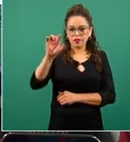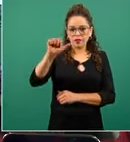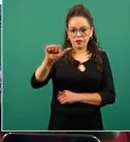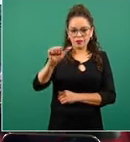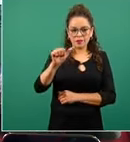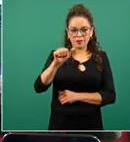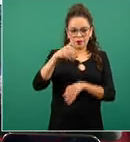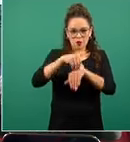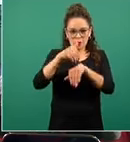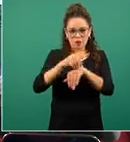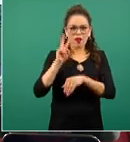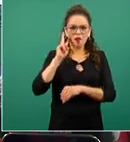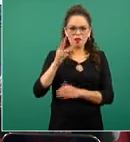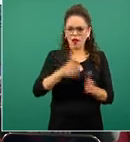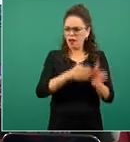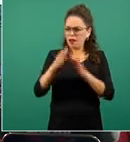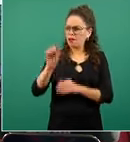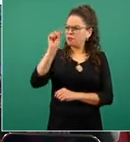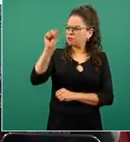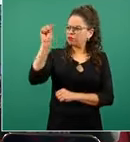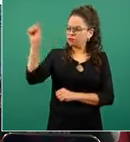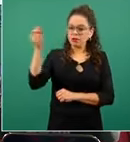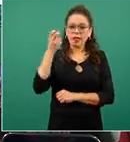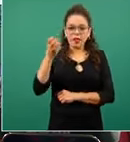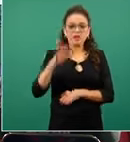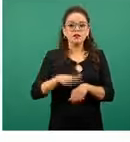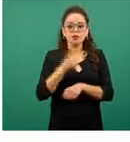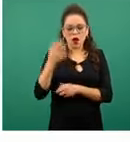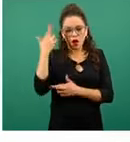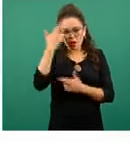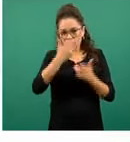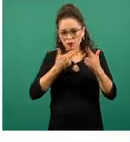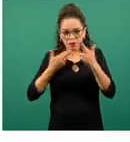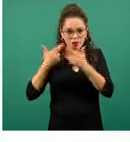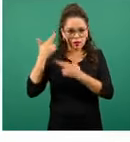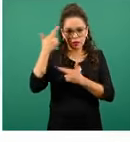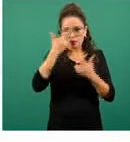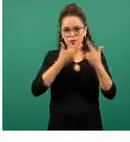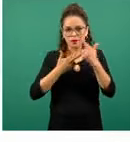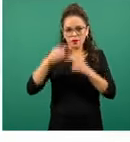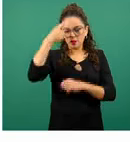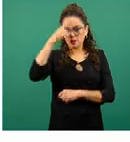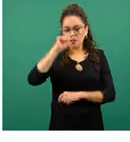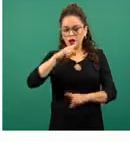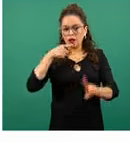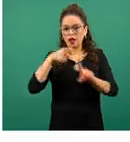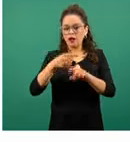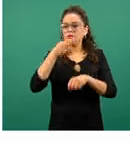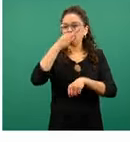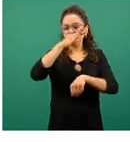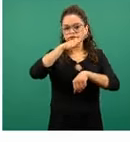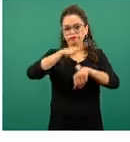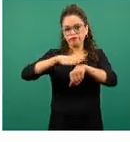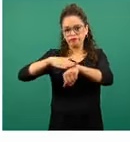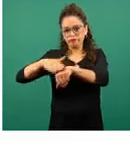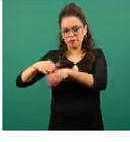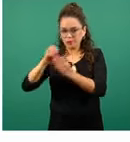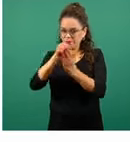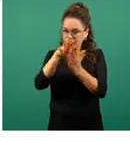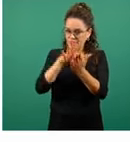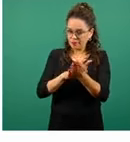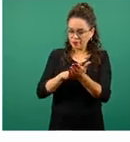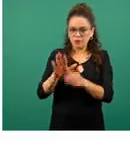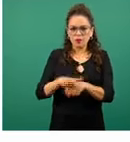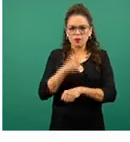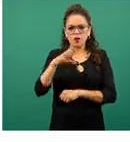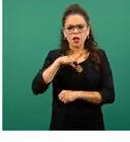ya incorporando los procesos de revisión que se están llevando a cabo para efectos de la notificación. ¿Por qué tenemos